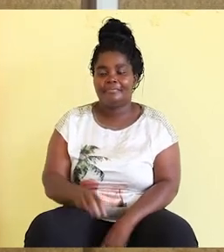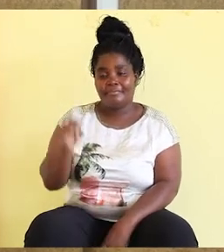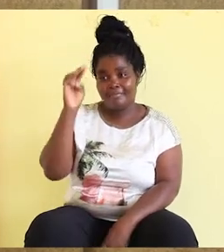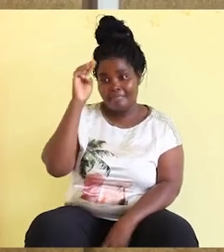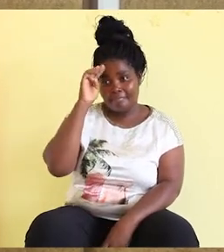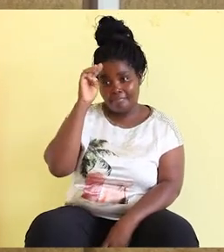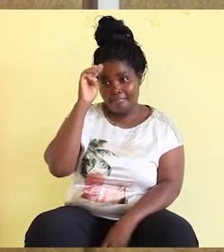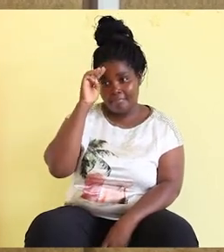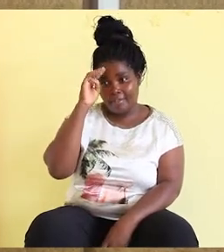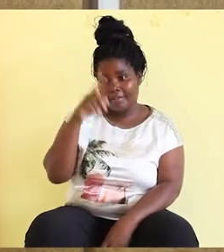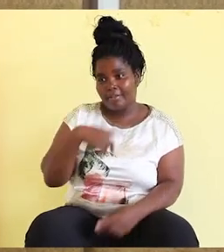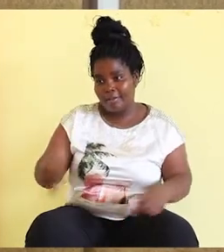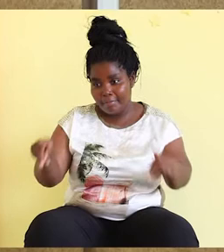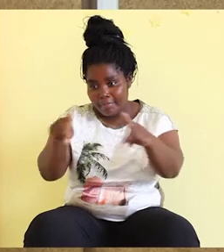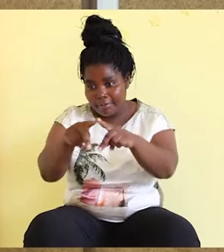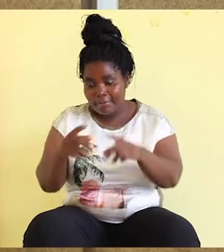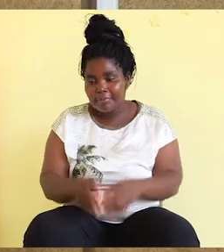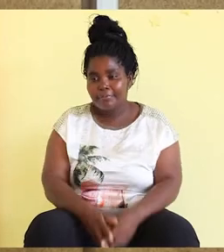María merienda en el patio.